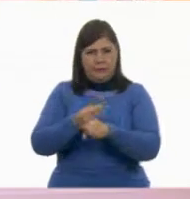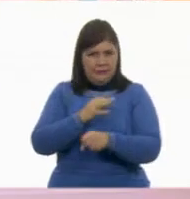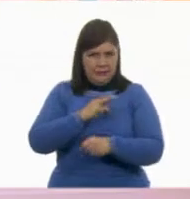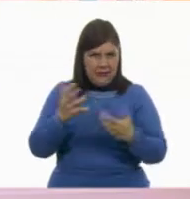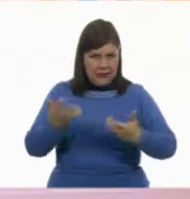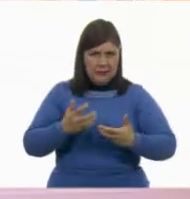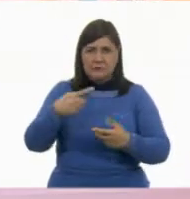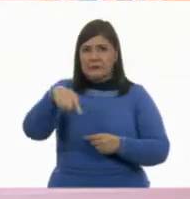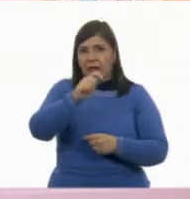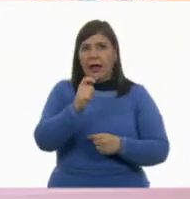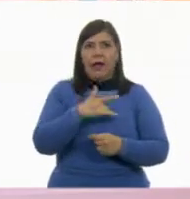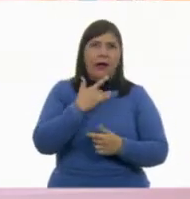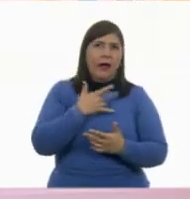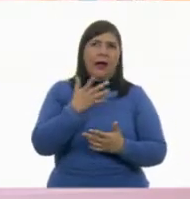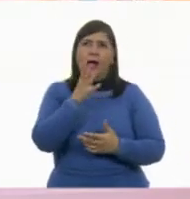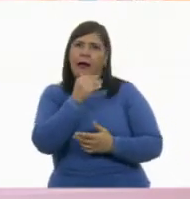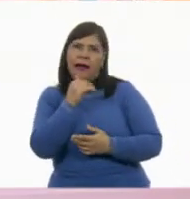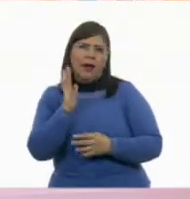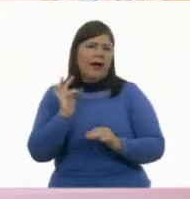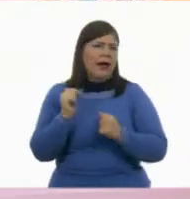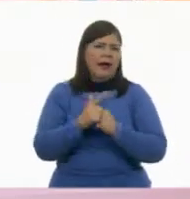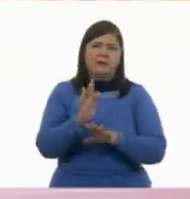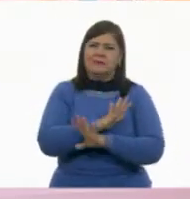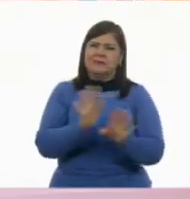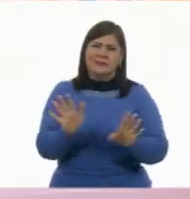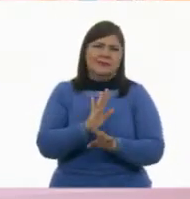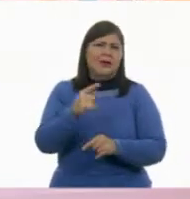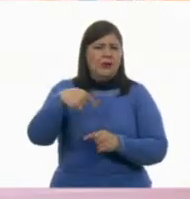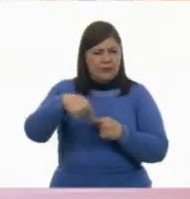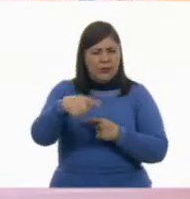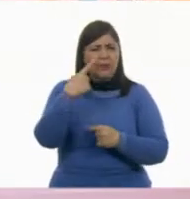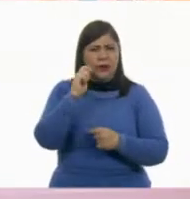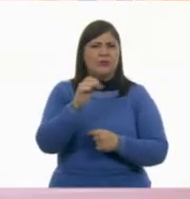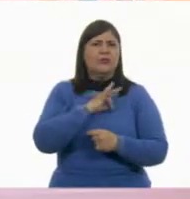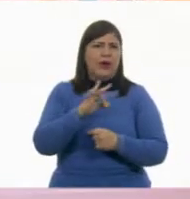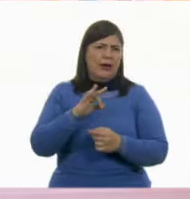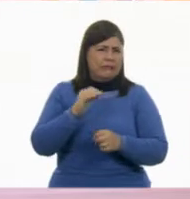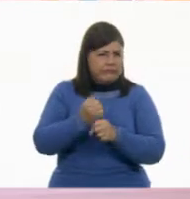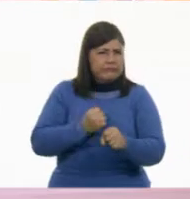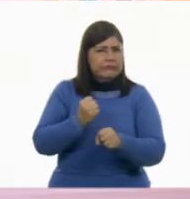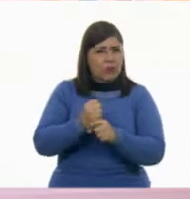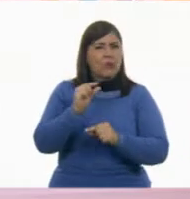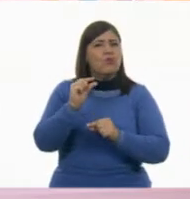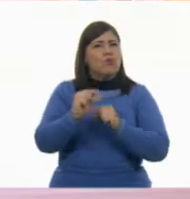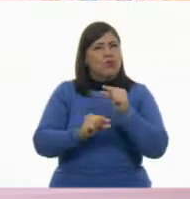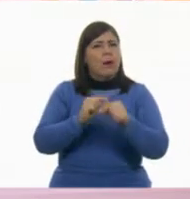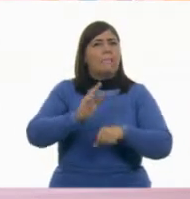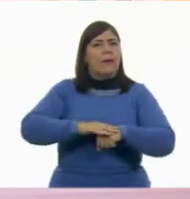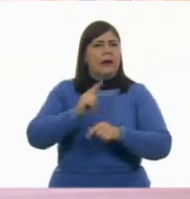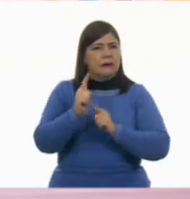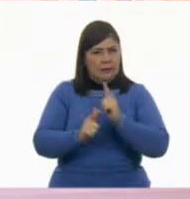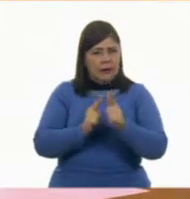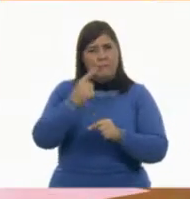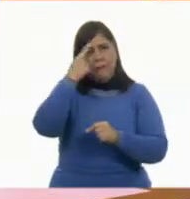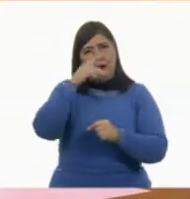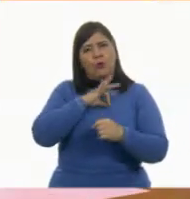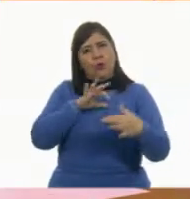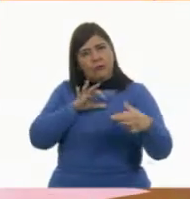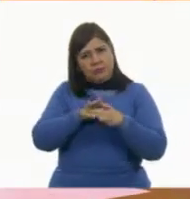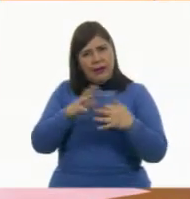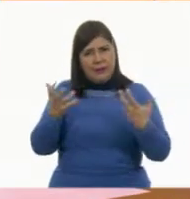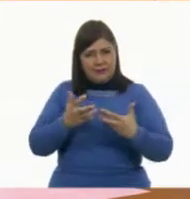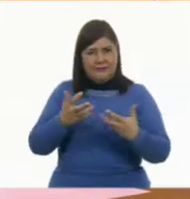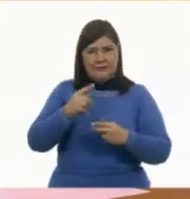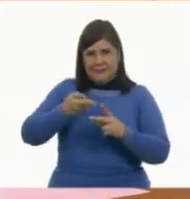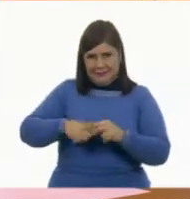niñas y niños? No se desesperen porque en esta ocasión nos va a salir y lo vamos a hacer más despacio para que lo podamos combinar.